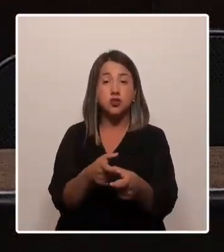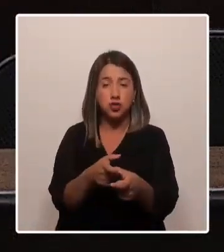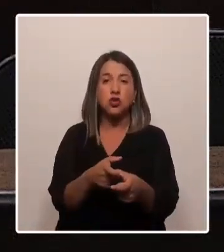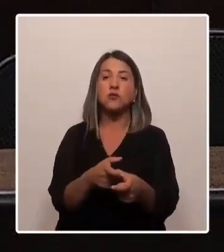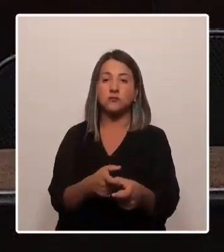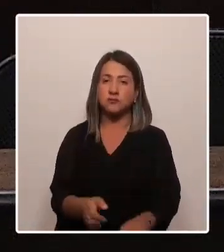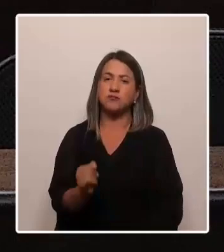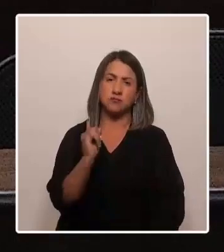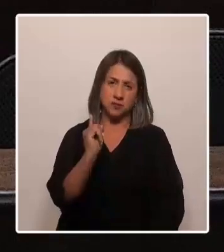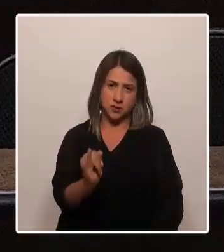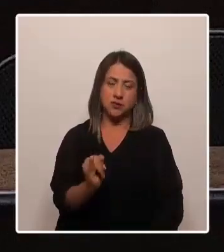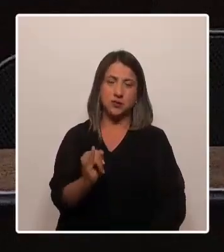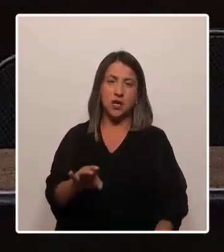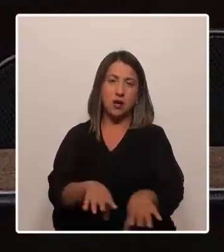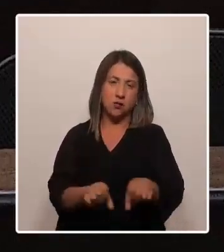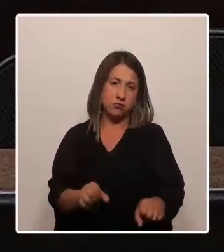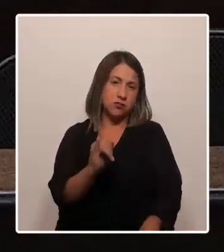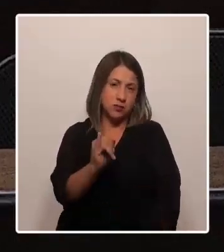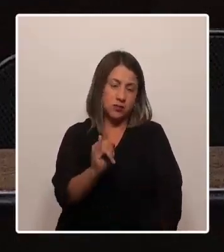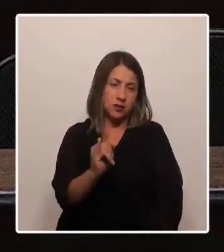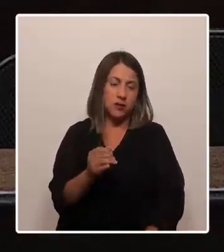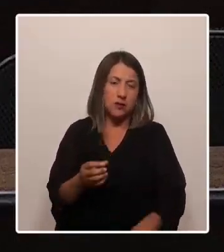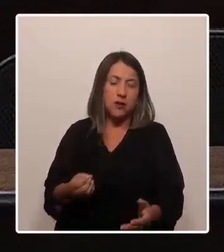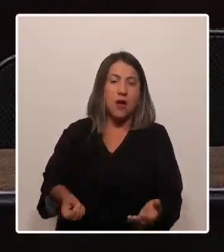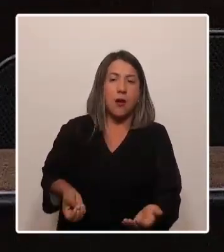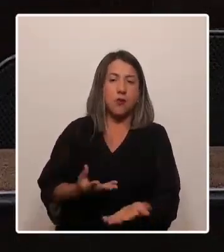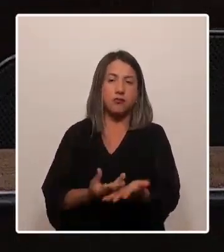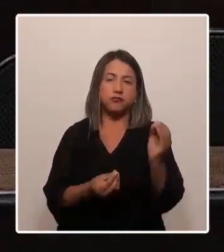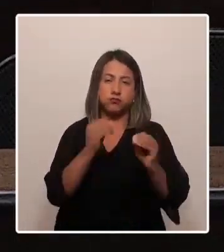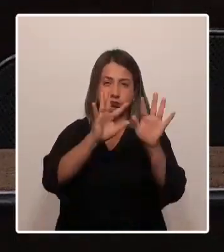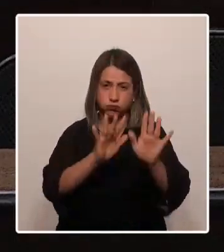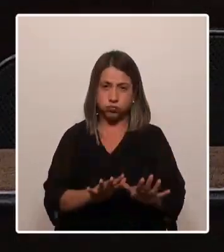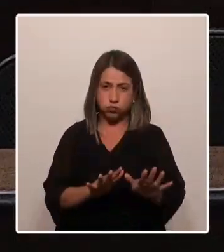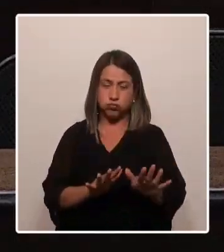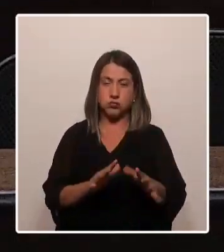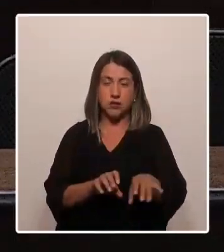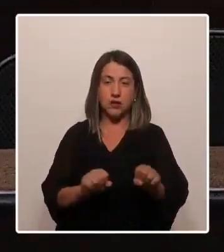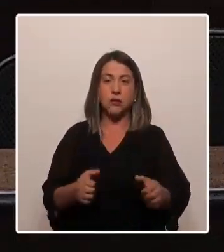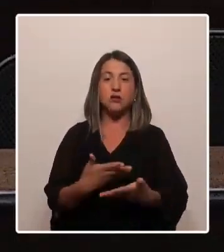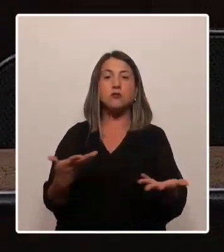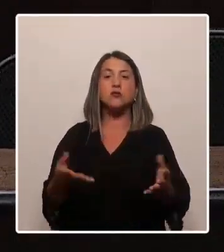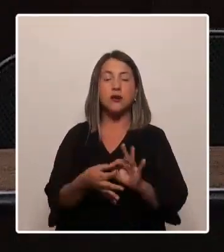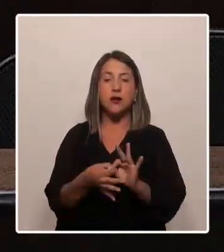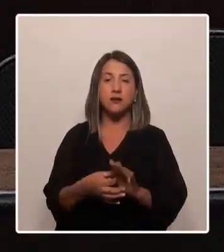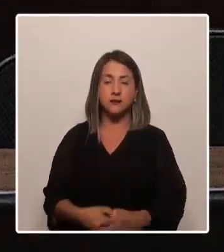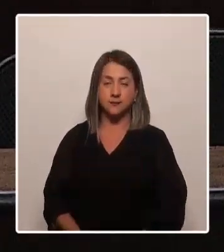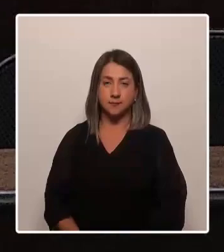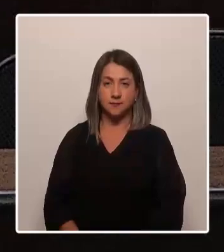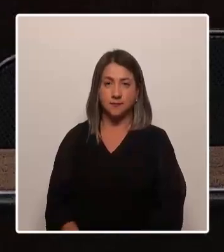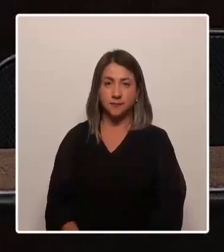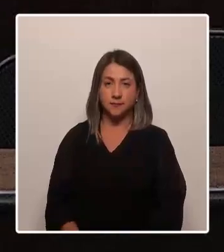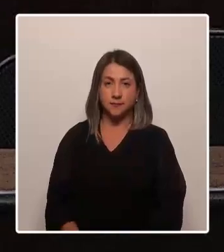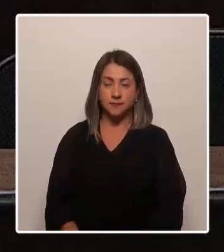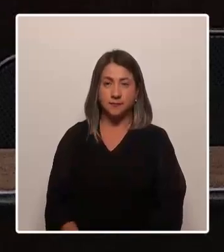absolutamente de acuerdo y contribuyendo a su elaboración. Muchísimas gracias.